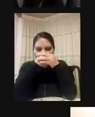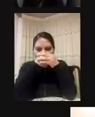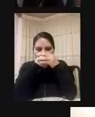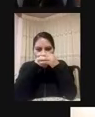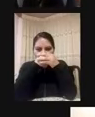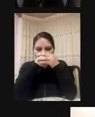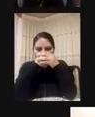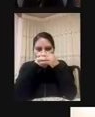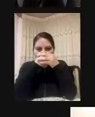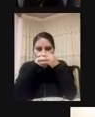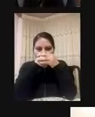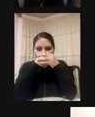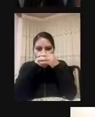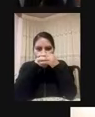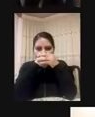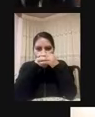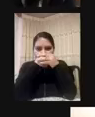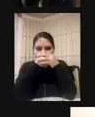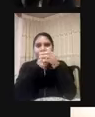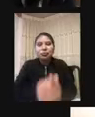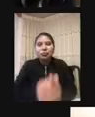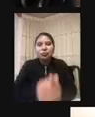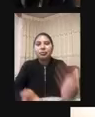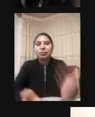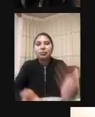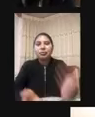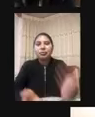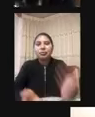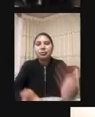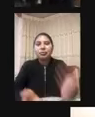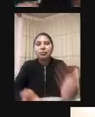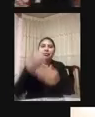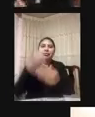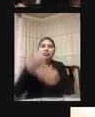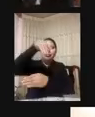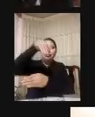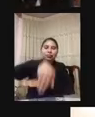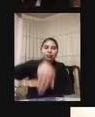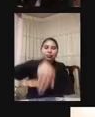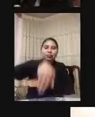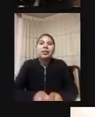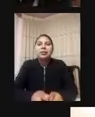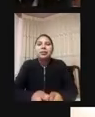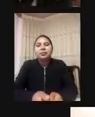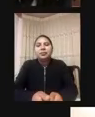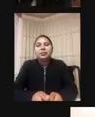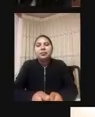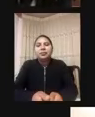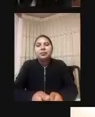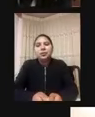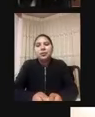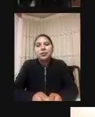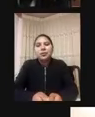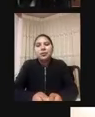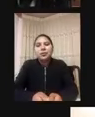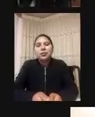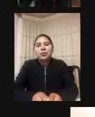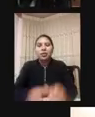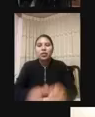dice, buenas noches y felicitaciones. Mi pregunta es, ¿cómo trabajar sus emociones? Nos preguntan.